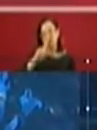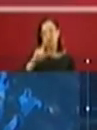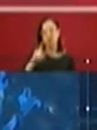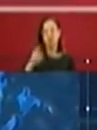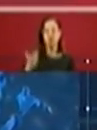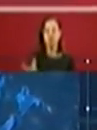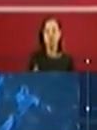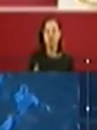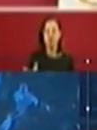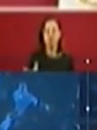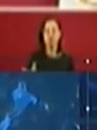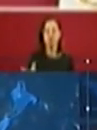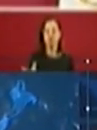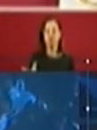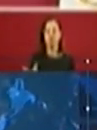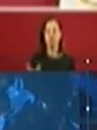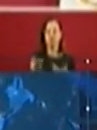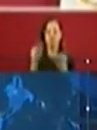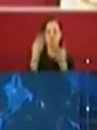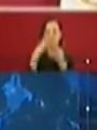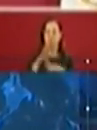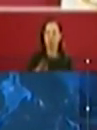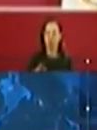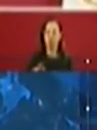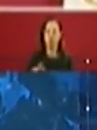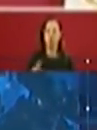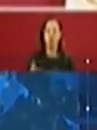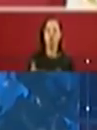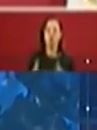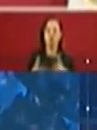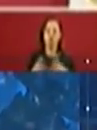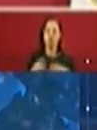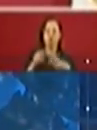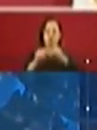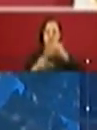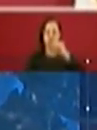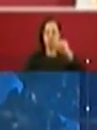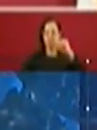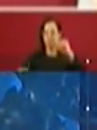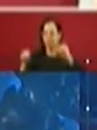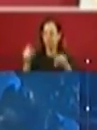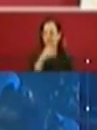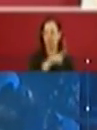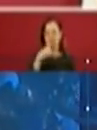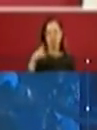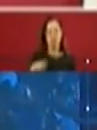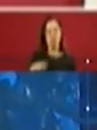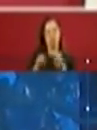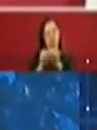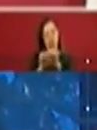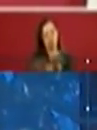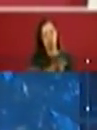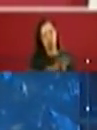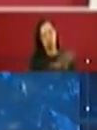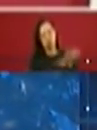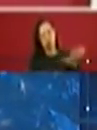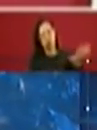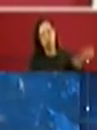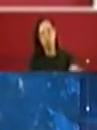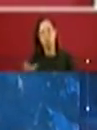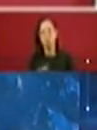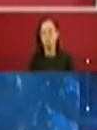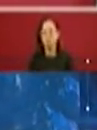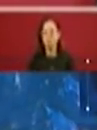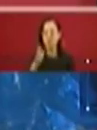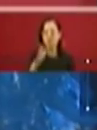encabezar, y que ahora pues apenas una semana después estamos nuevamente en una cuestión en la cual el presidente, me parece,